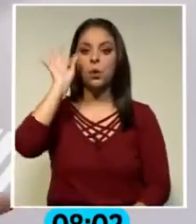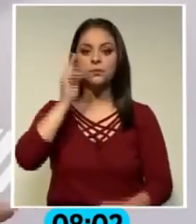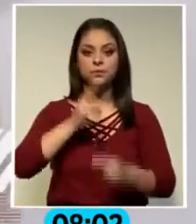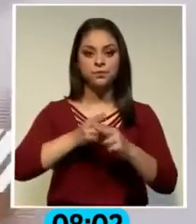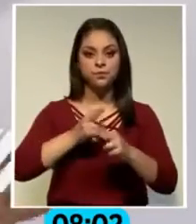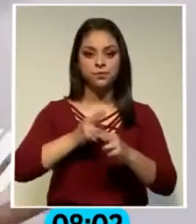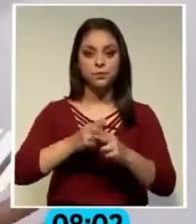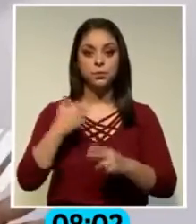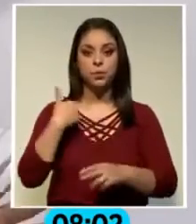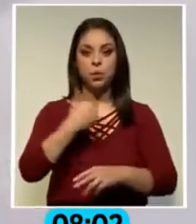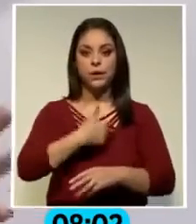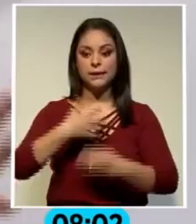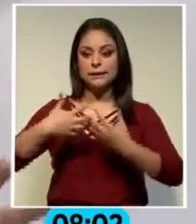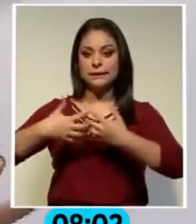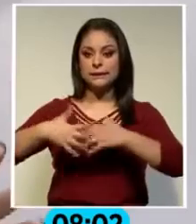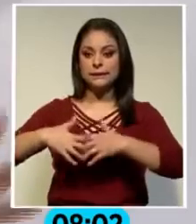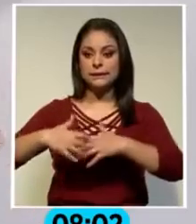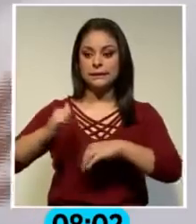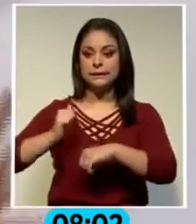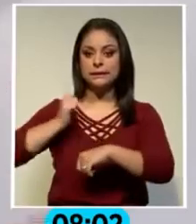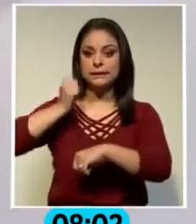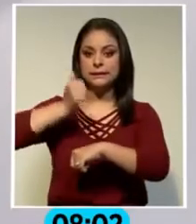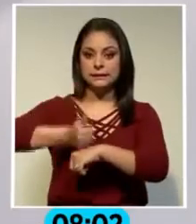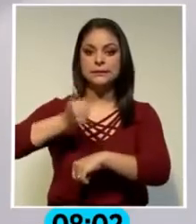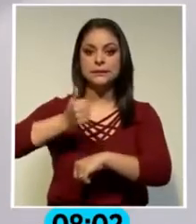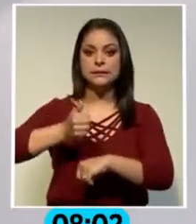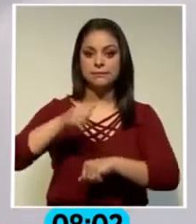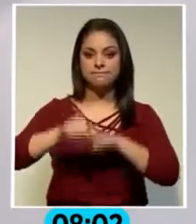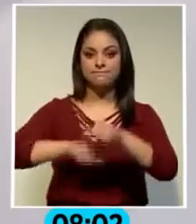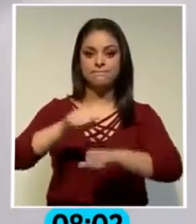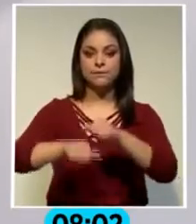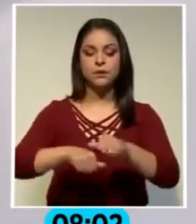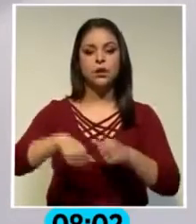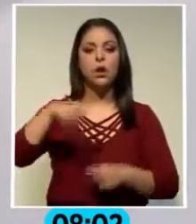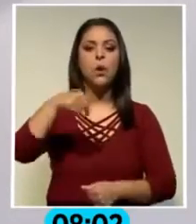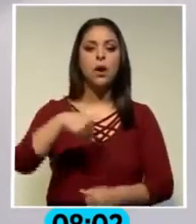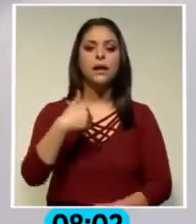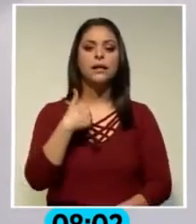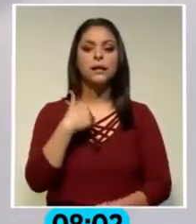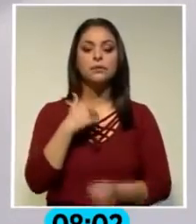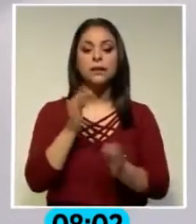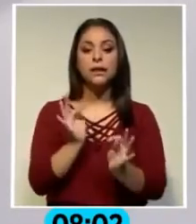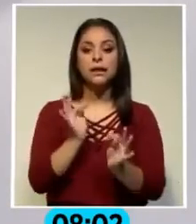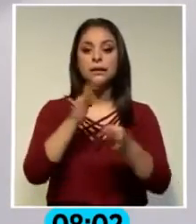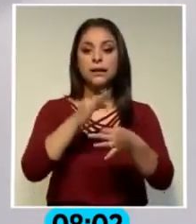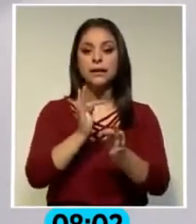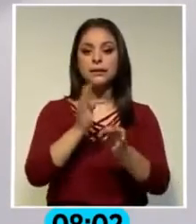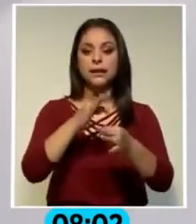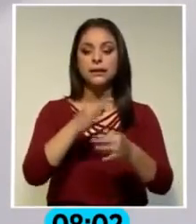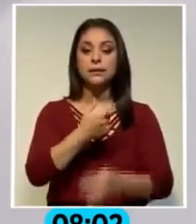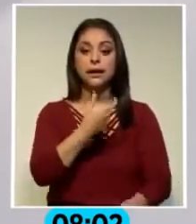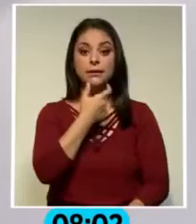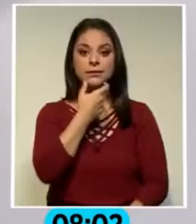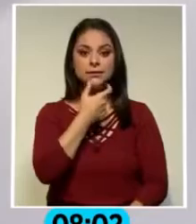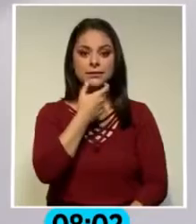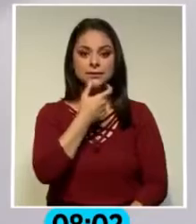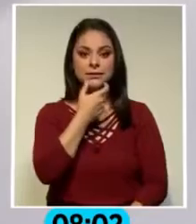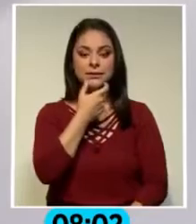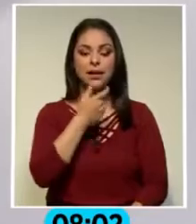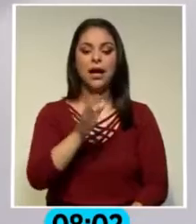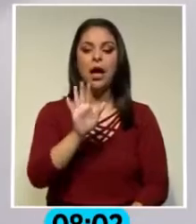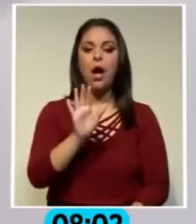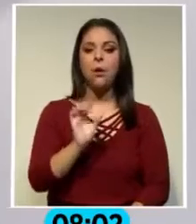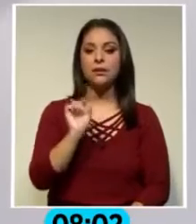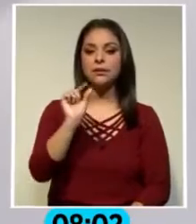nuestro emprendimiento. ¿Qué vamos a hacer hoy? Hoy tendremos un taller de galletas. Entonces, aquí le traemos una propuesta que ya casi les vamos a enseñar de